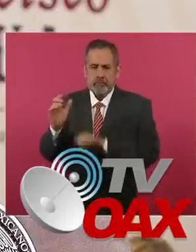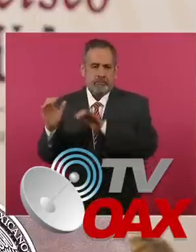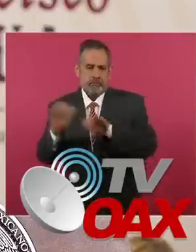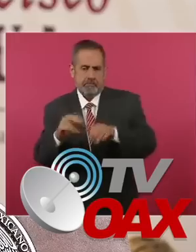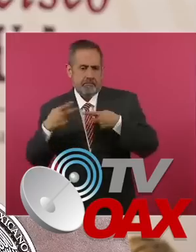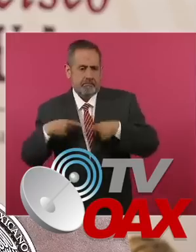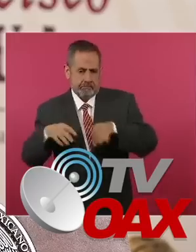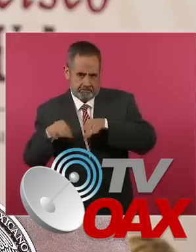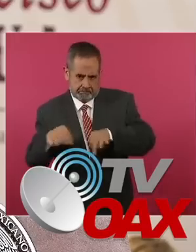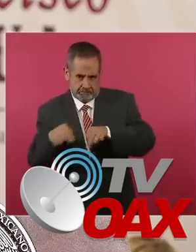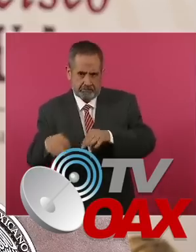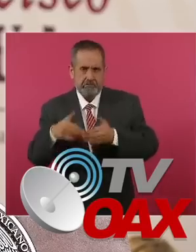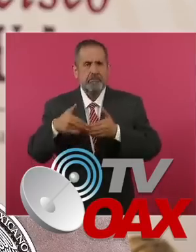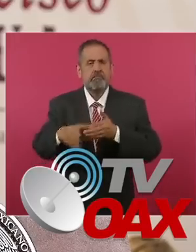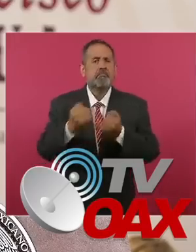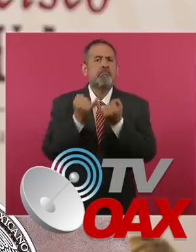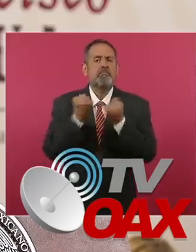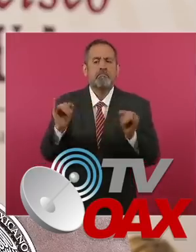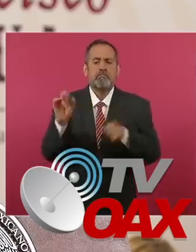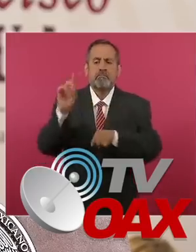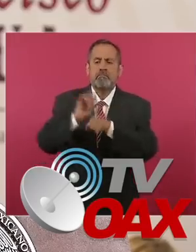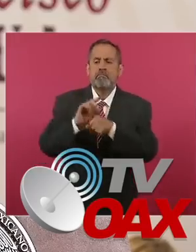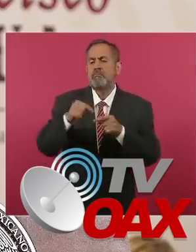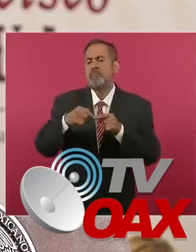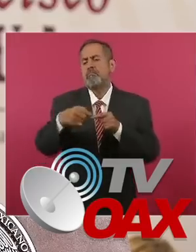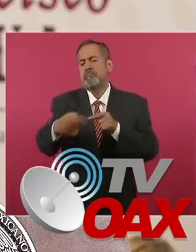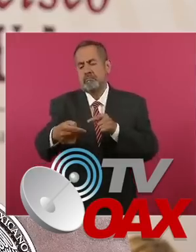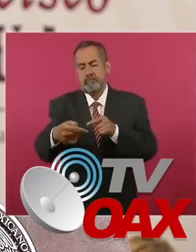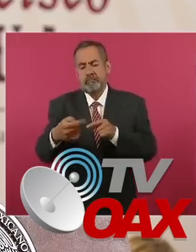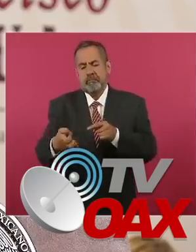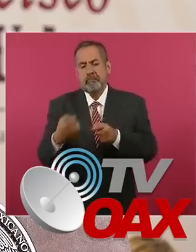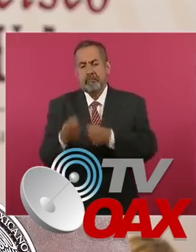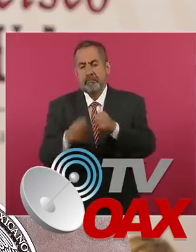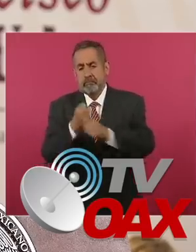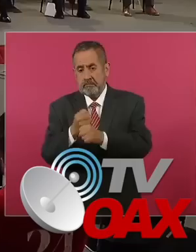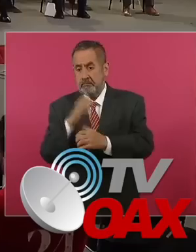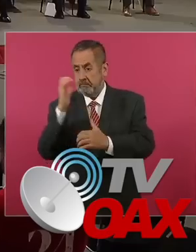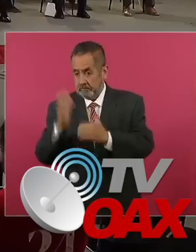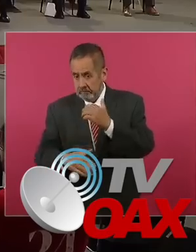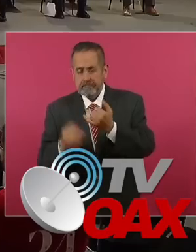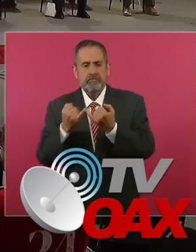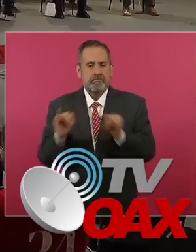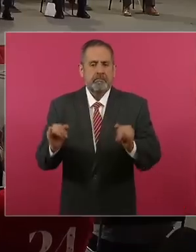empleos y se tiene programada su inauguración para finales del presente año. ¿Es cuánto, señor?